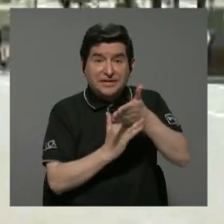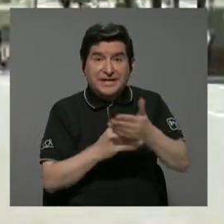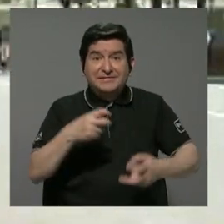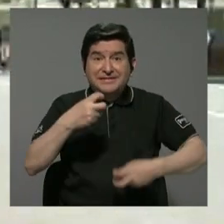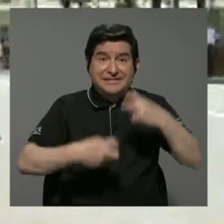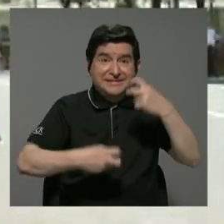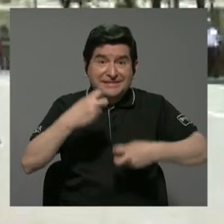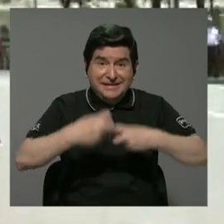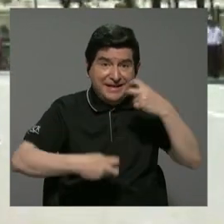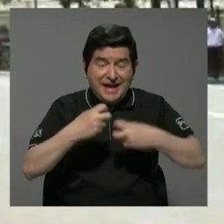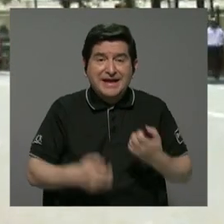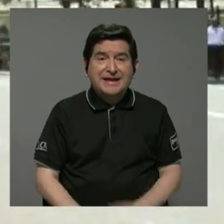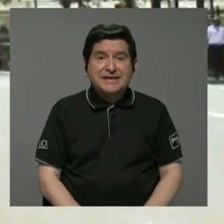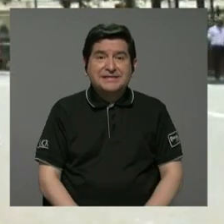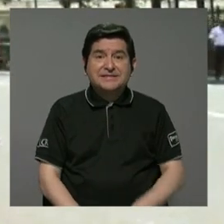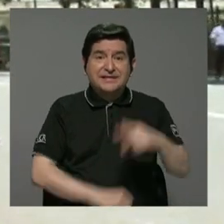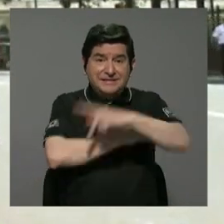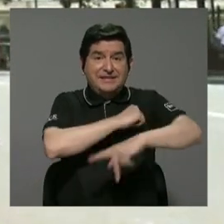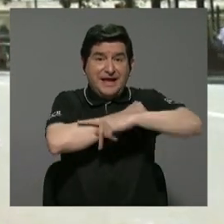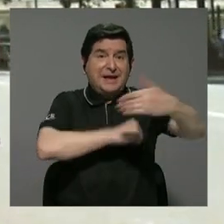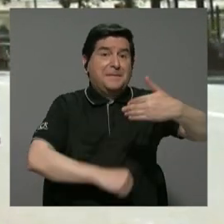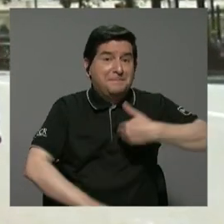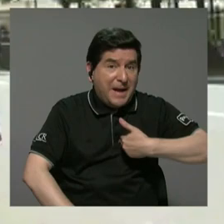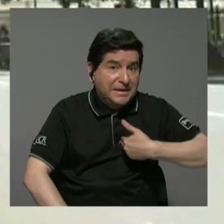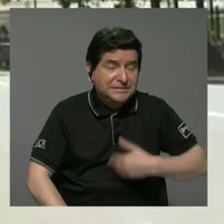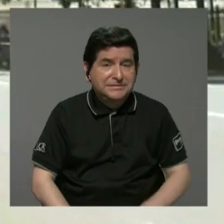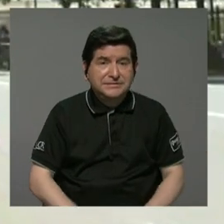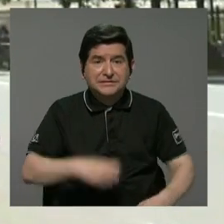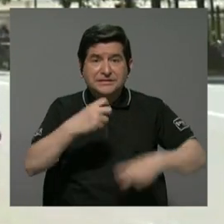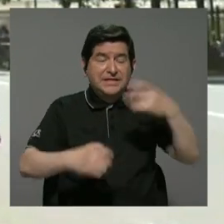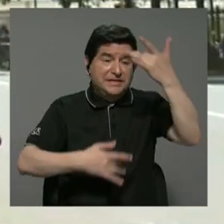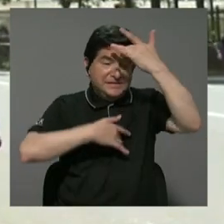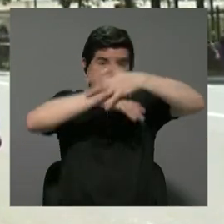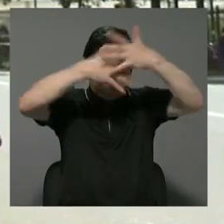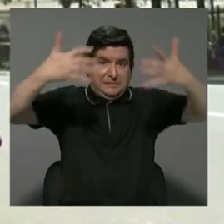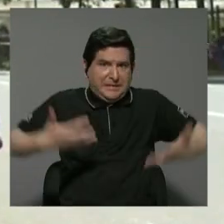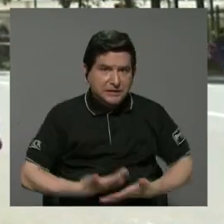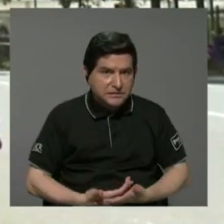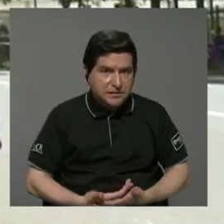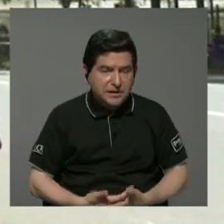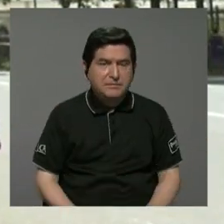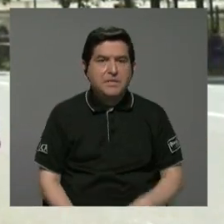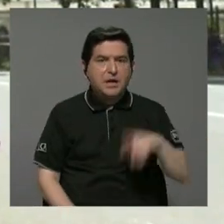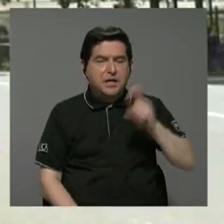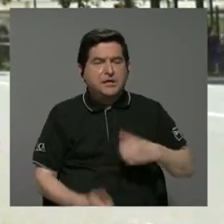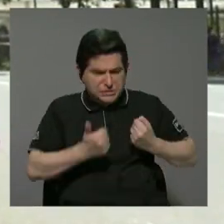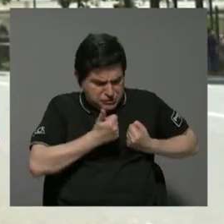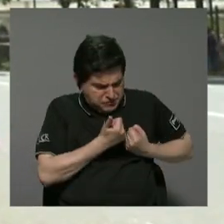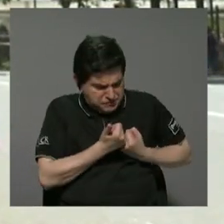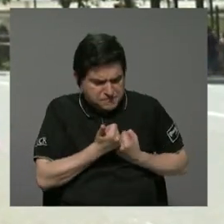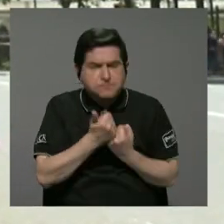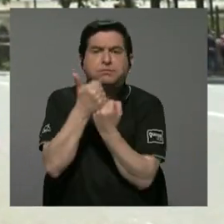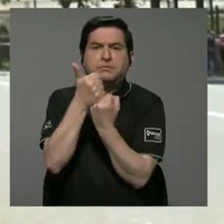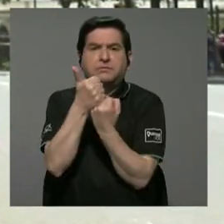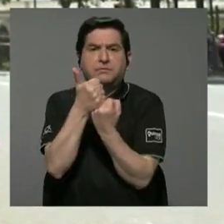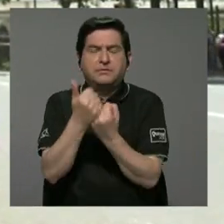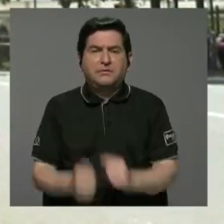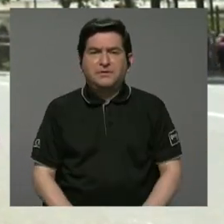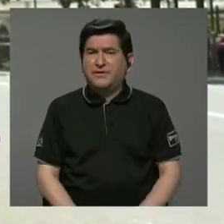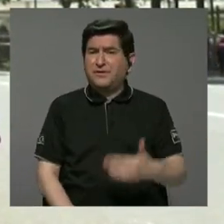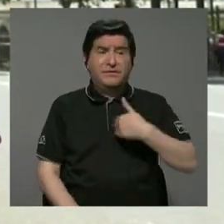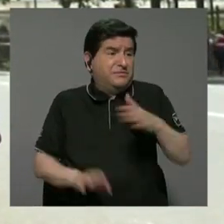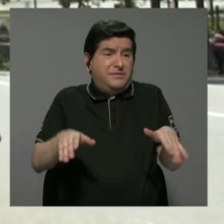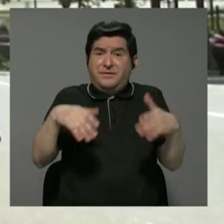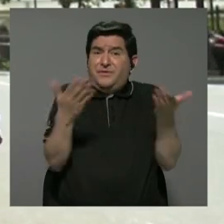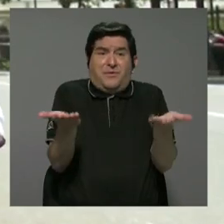crisis económica que el país tiene, con la crisis de la pandemia, hemos tenido que reforzar y no tenemos